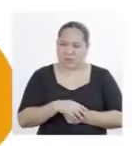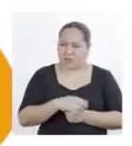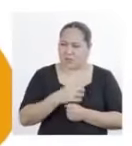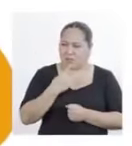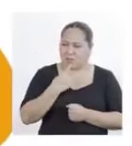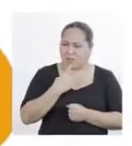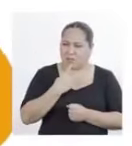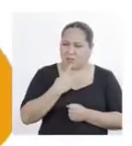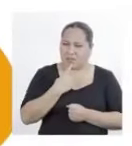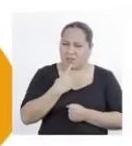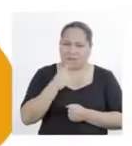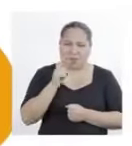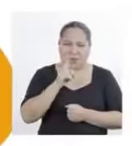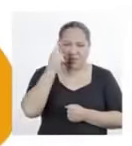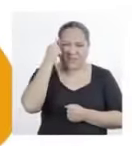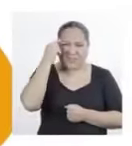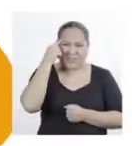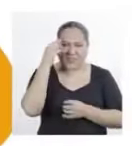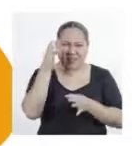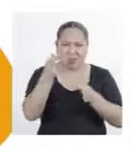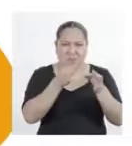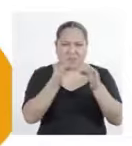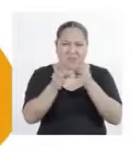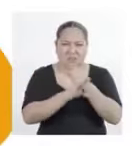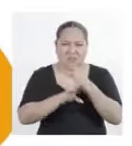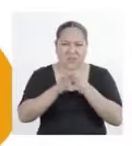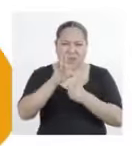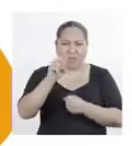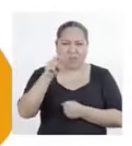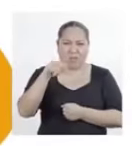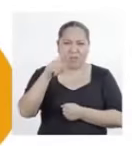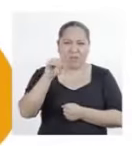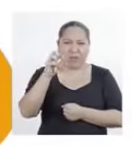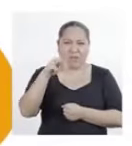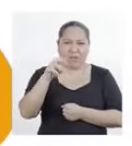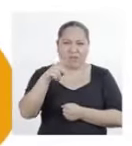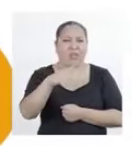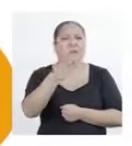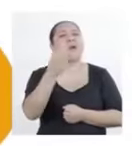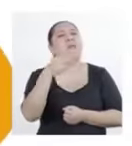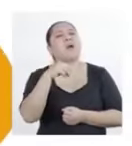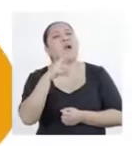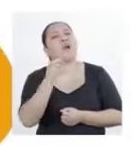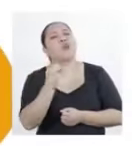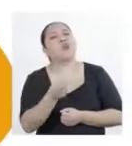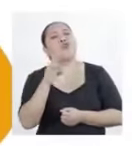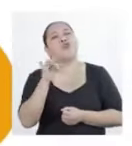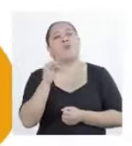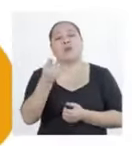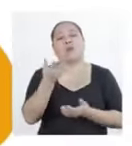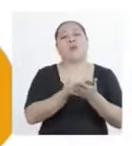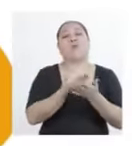entre otras Vaya, no pensé que era tanto lo de la fundamentación A ver pues Mario Romina